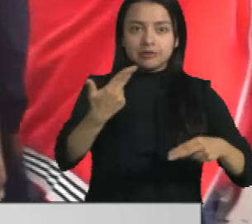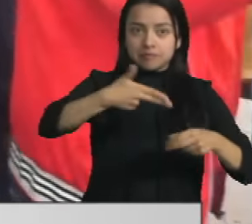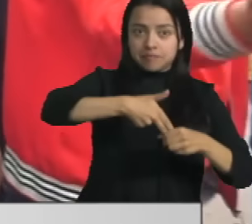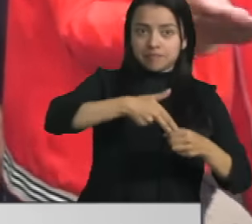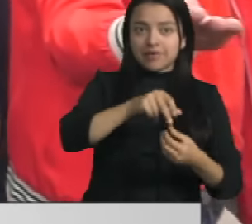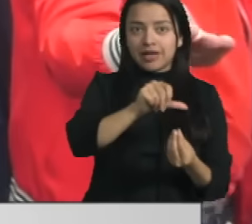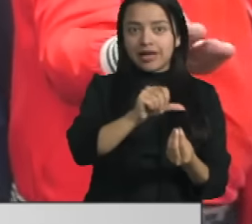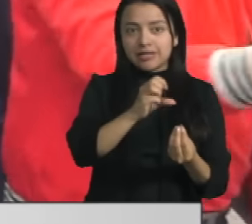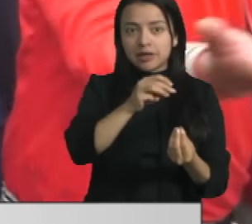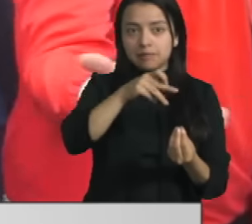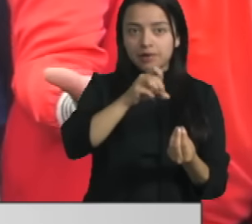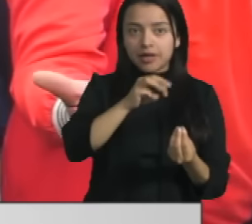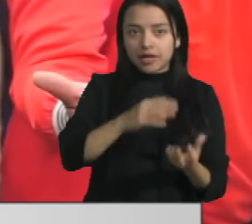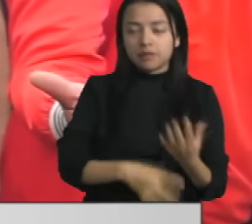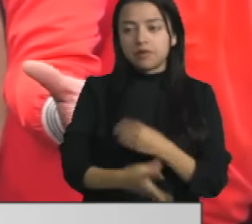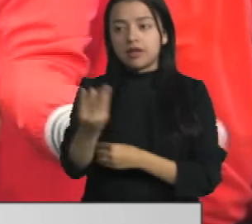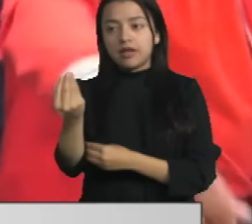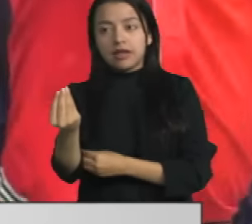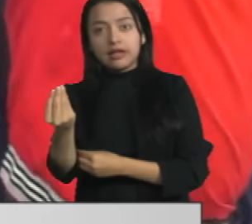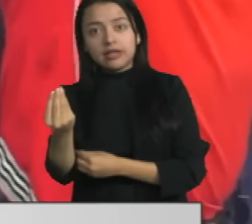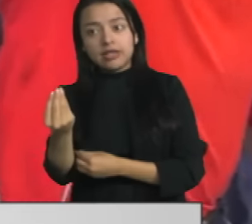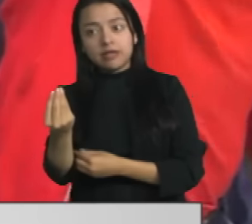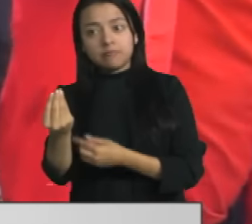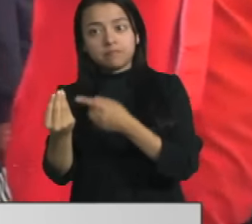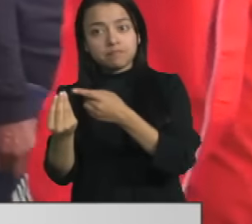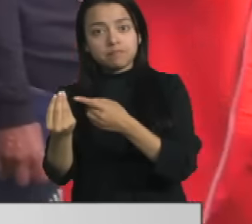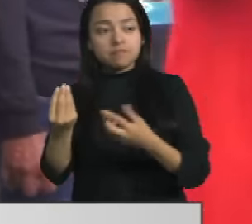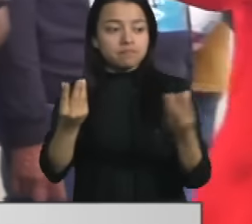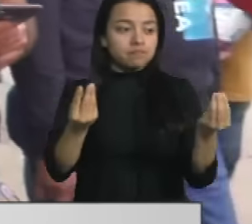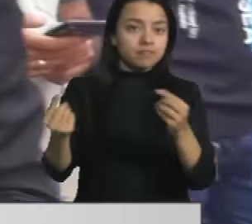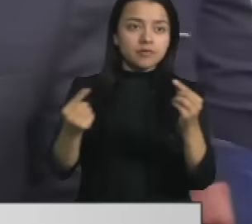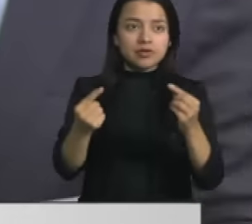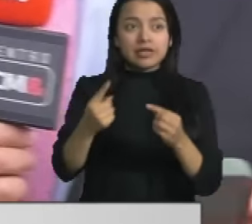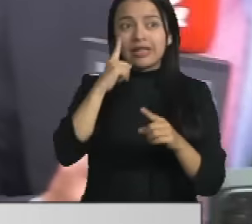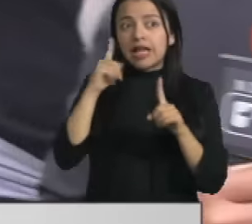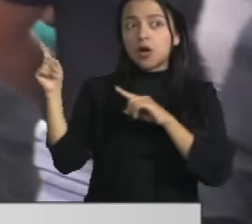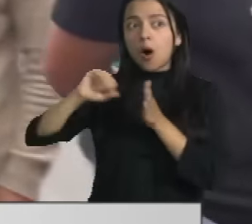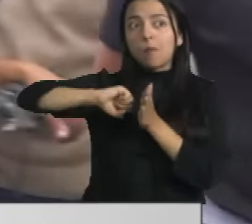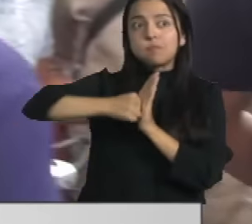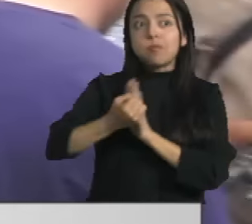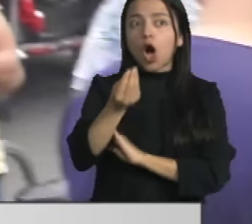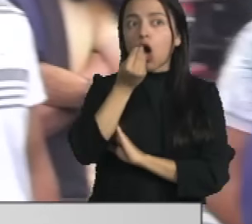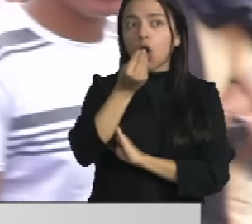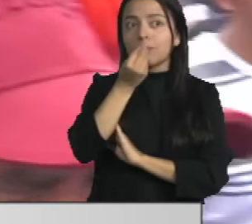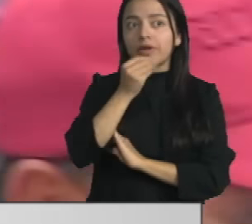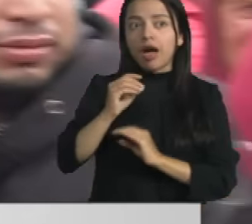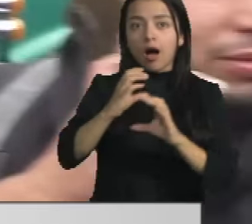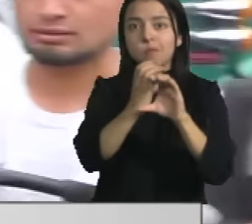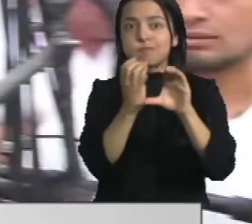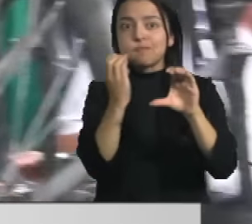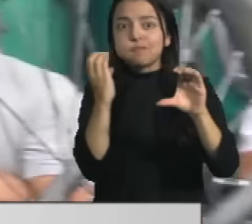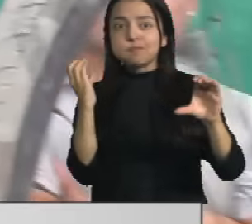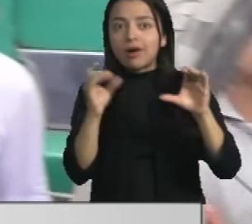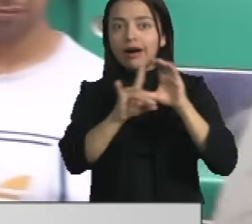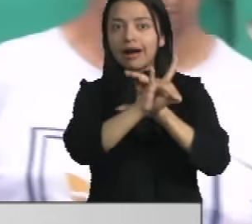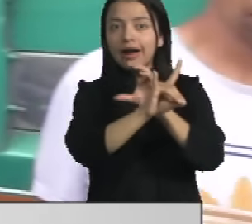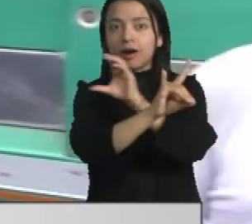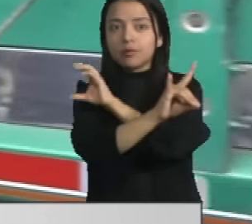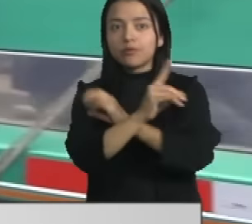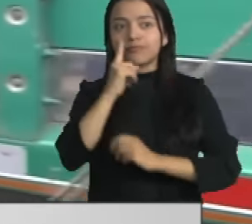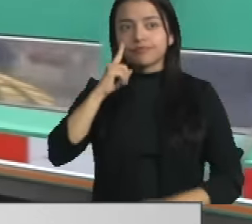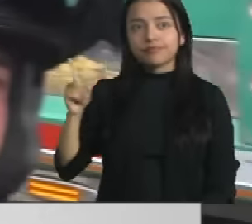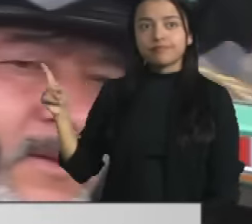de ayer con sus alimentos aquí sobre la vía. Yo justamente quiero mostrarles estas imágenes que tenemos tenemos aquí en este punto sobre este municipio